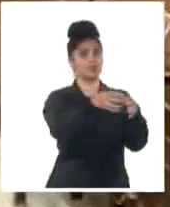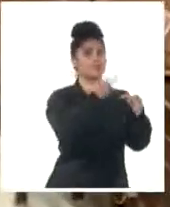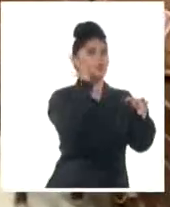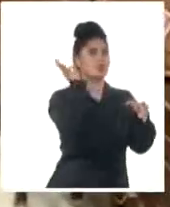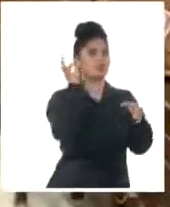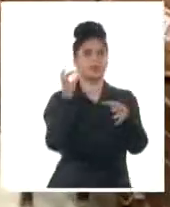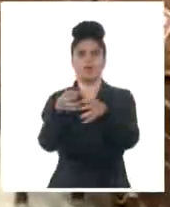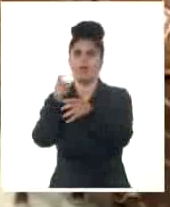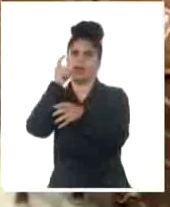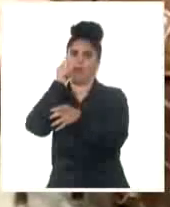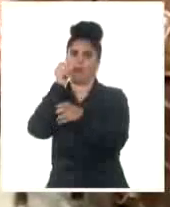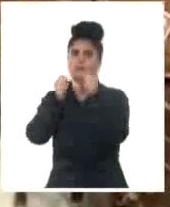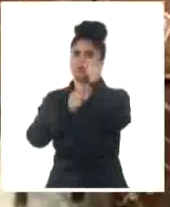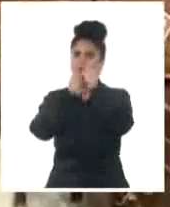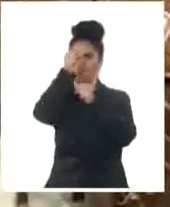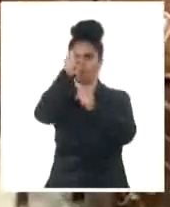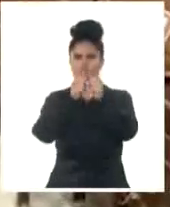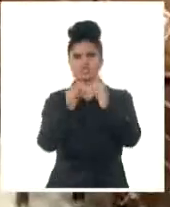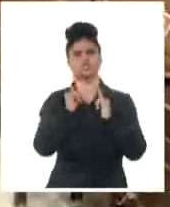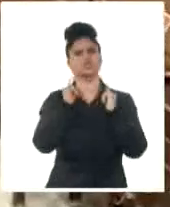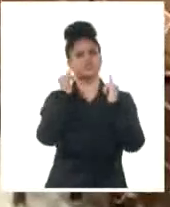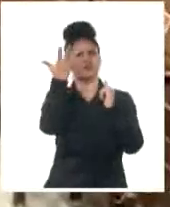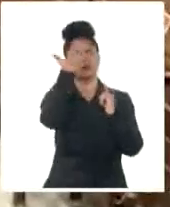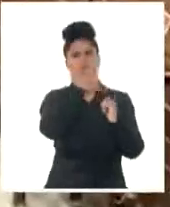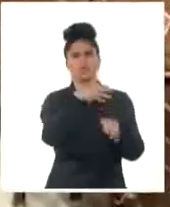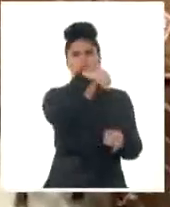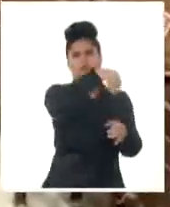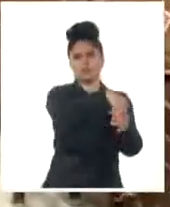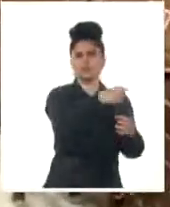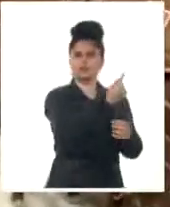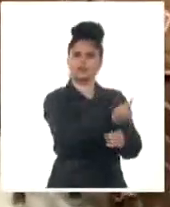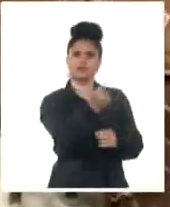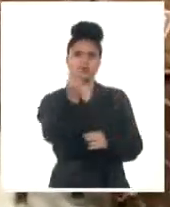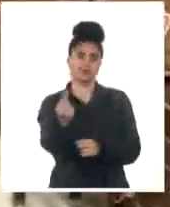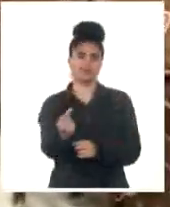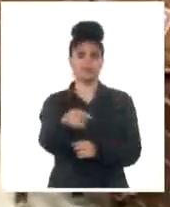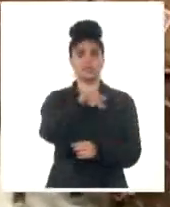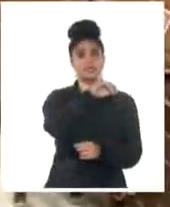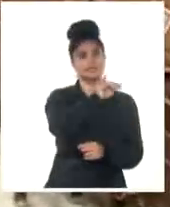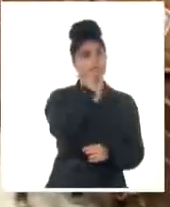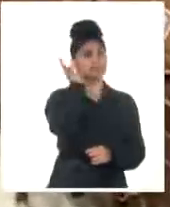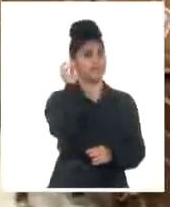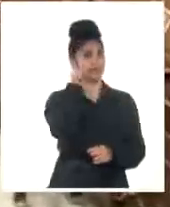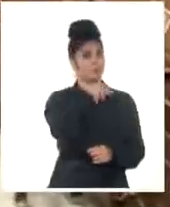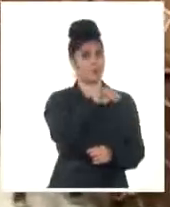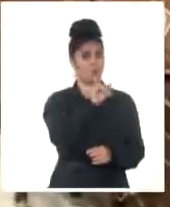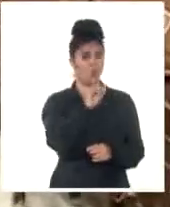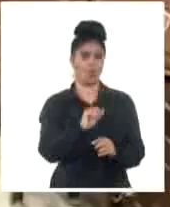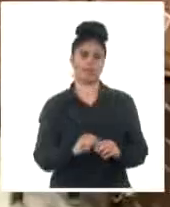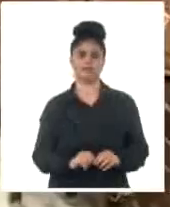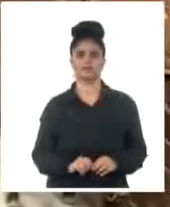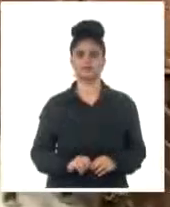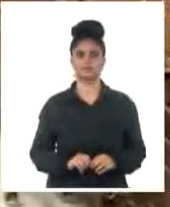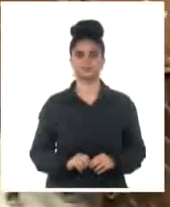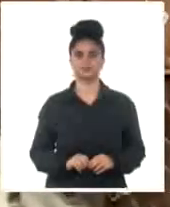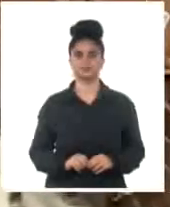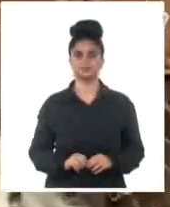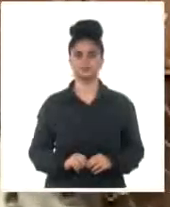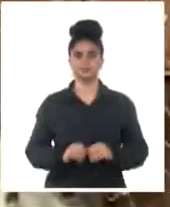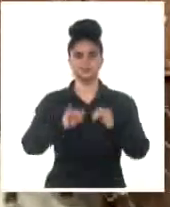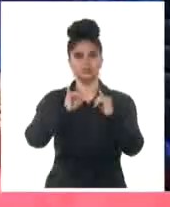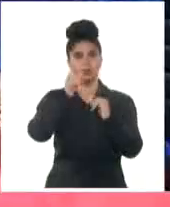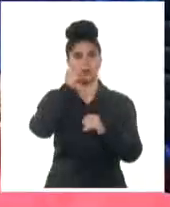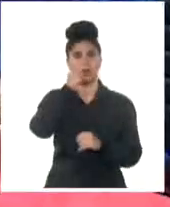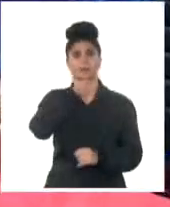el masculino de boxeo. Ambos con escuadras completas, estarán seis mujeres y bueno, las posibilidades, según dijo Santiago Suárez,